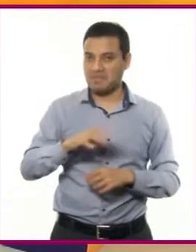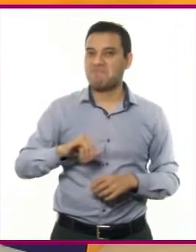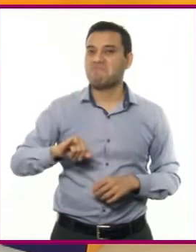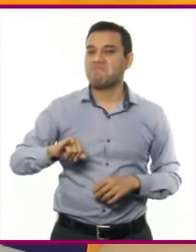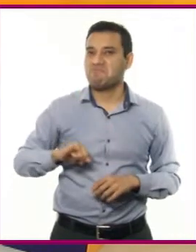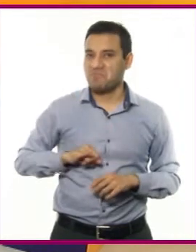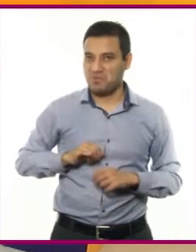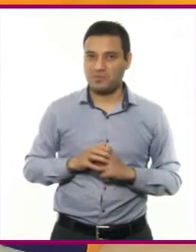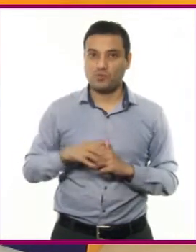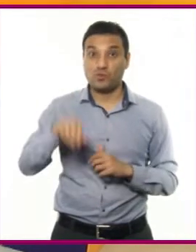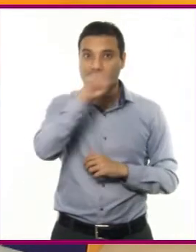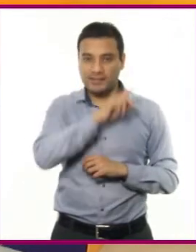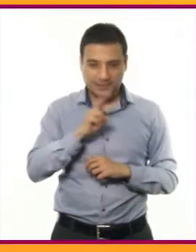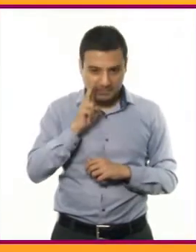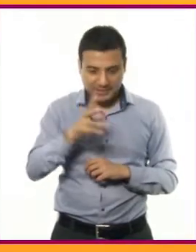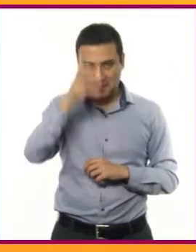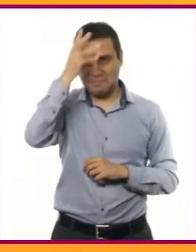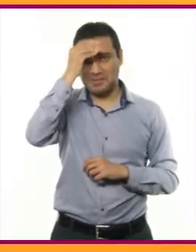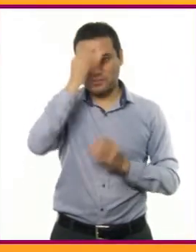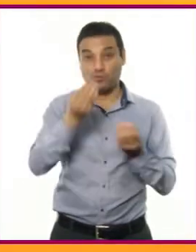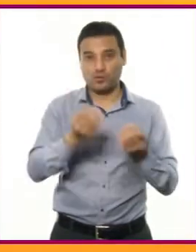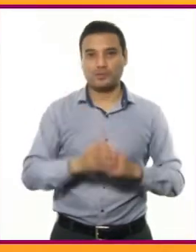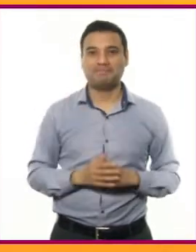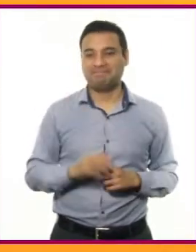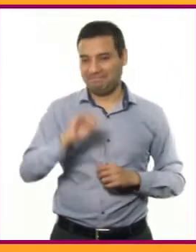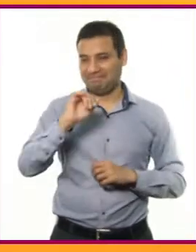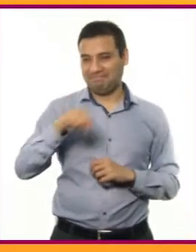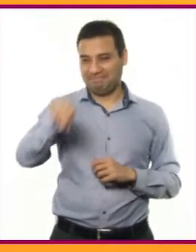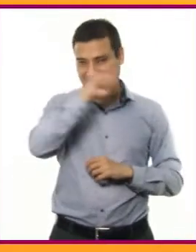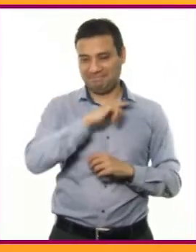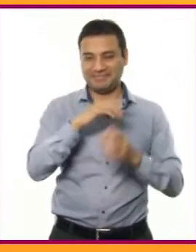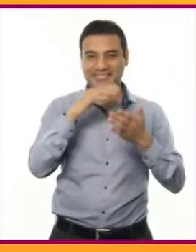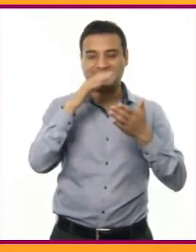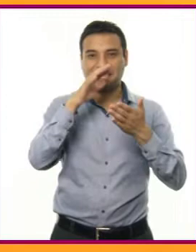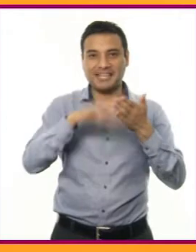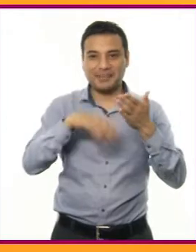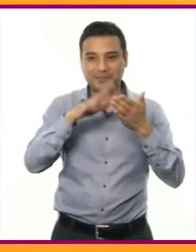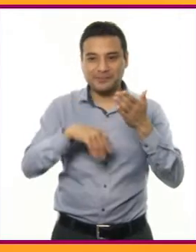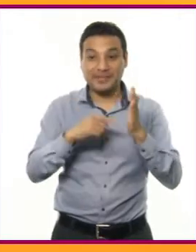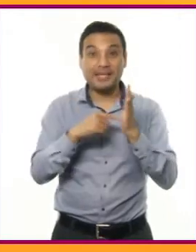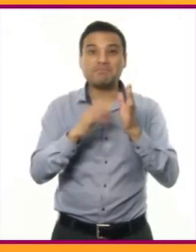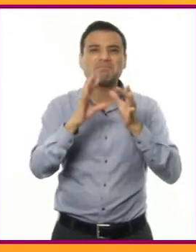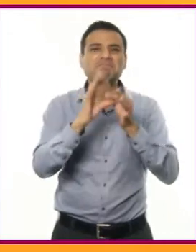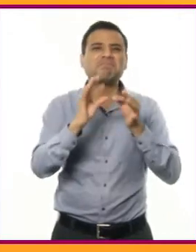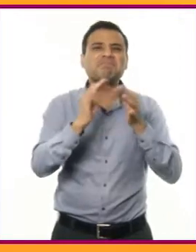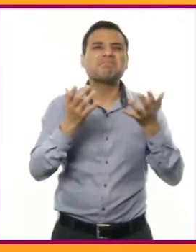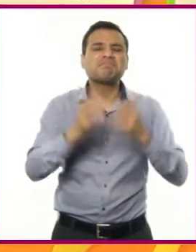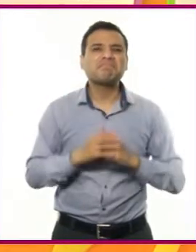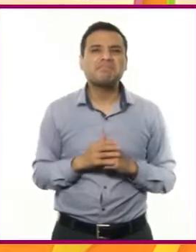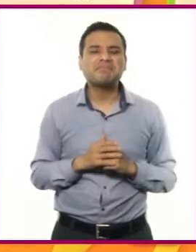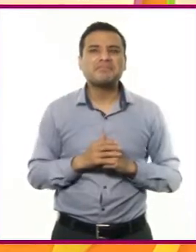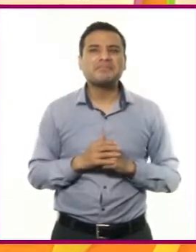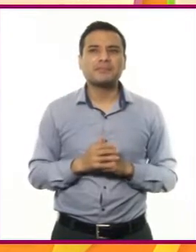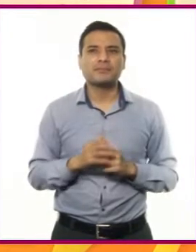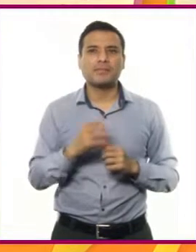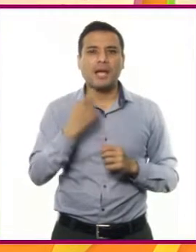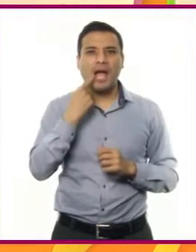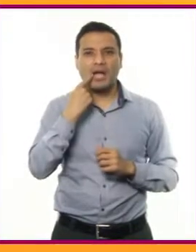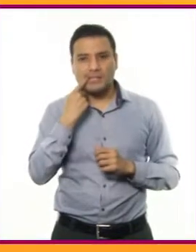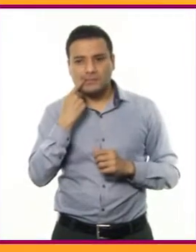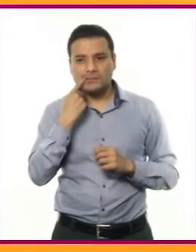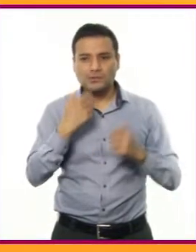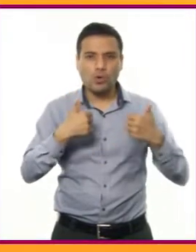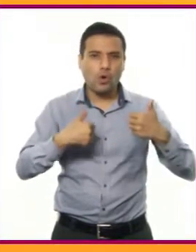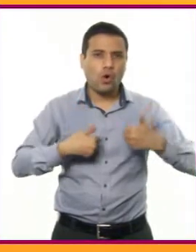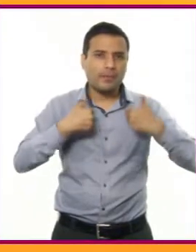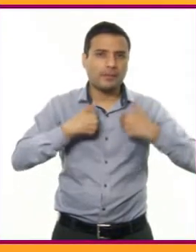dejará grandes aprendizajes. Sí, léanlo, ya que además nos habla sobre cómo influye una adicción en la